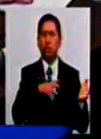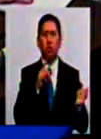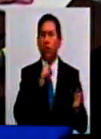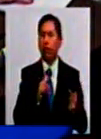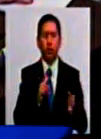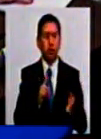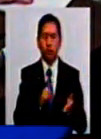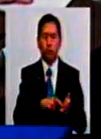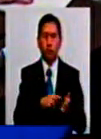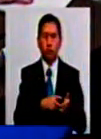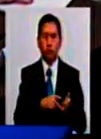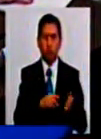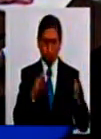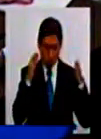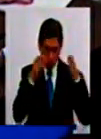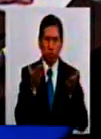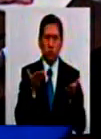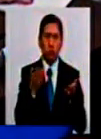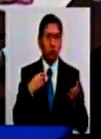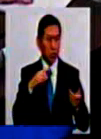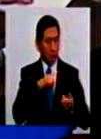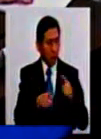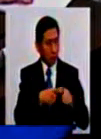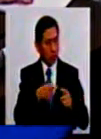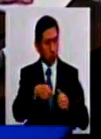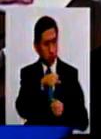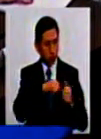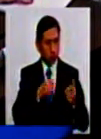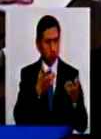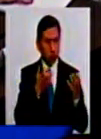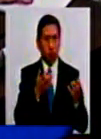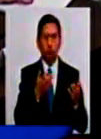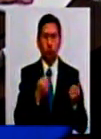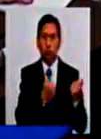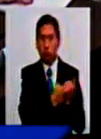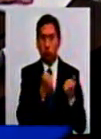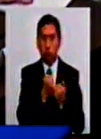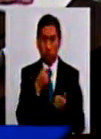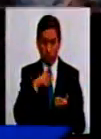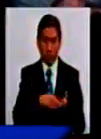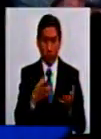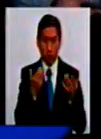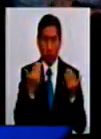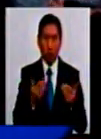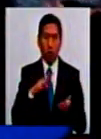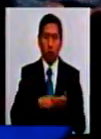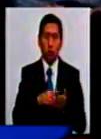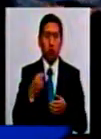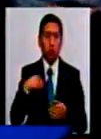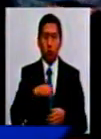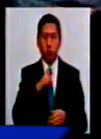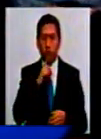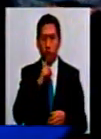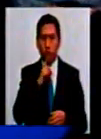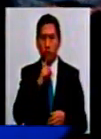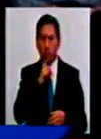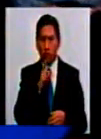está guiada por un objetivo de amistad y de integración. Esa es nuestra vocación real y nuestro destino